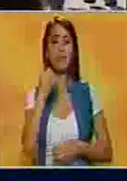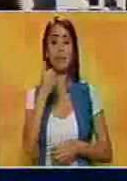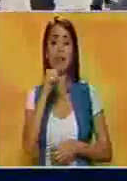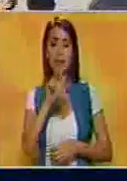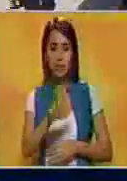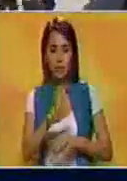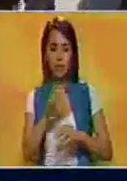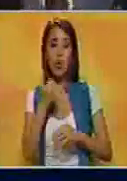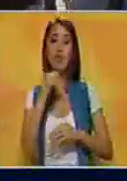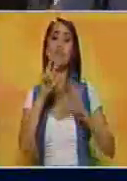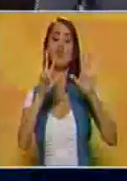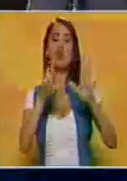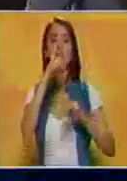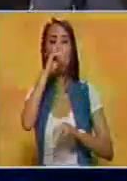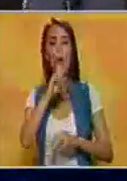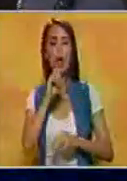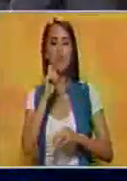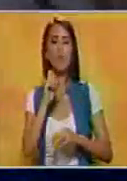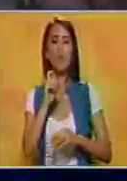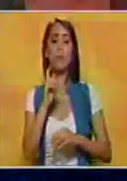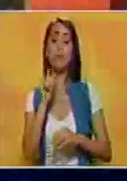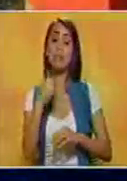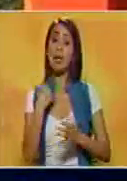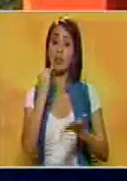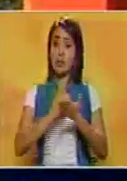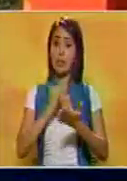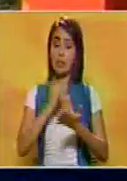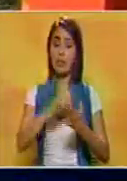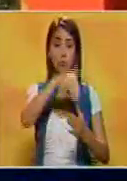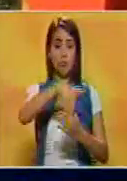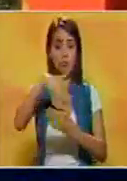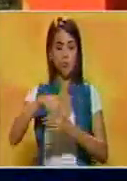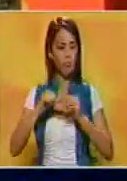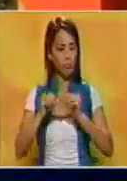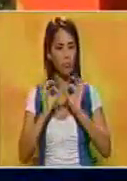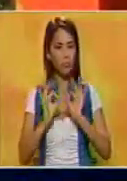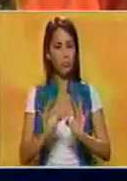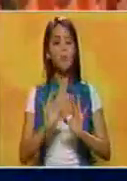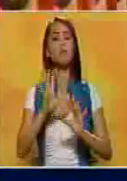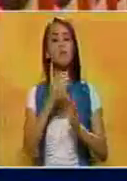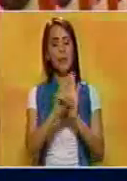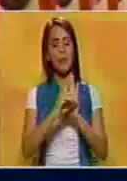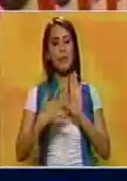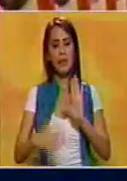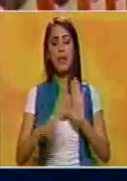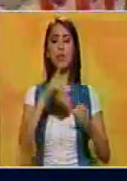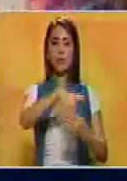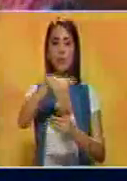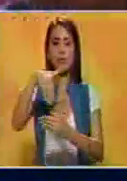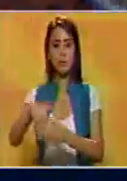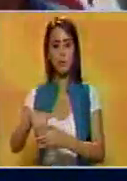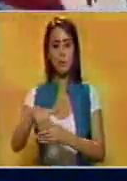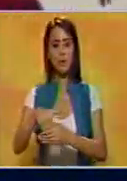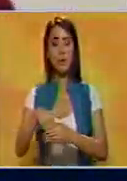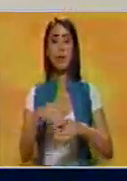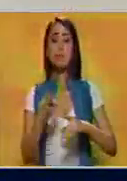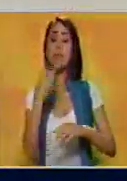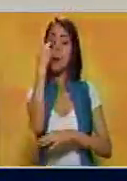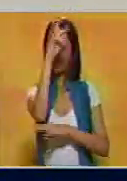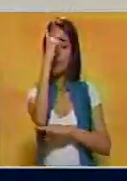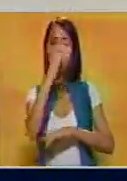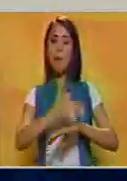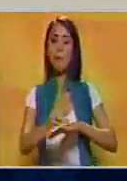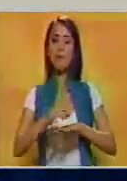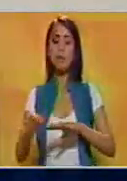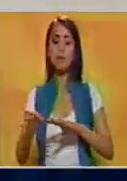18 años de edad y que estén inscritos en el registro electoral permanente tienen el derecho de sufragar en elecciones parroquiales,